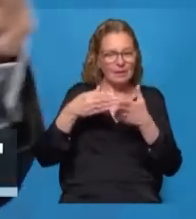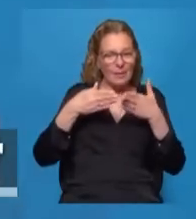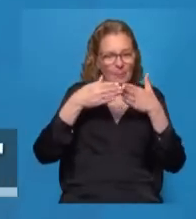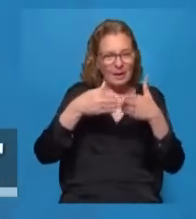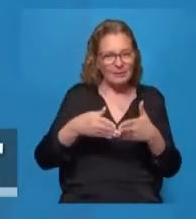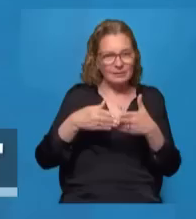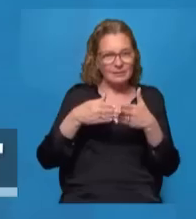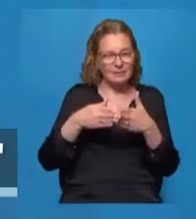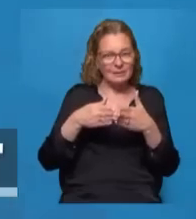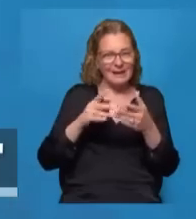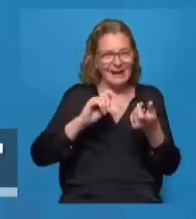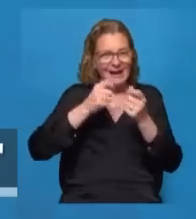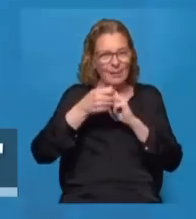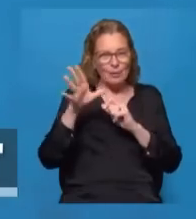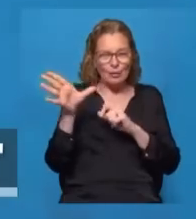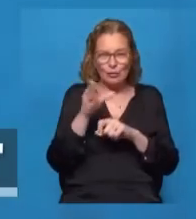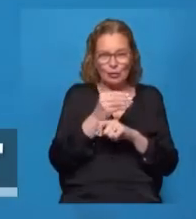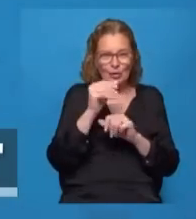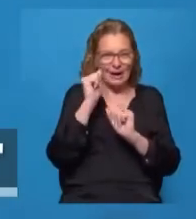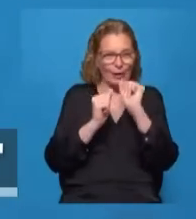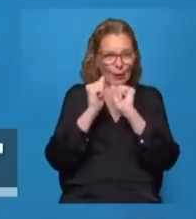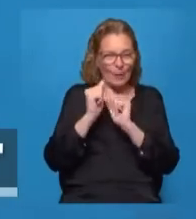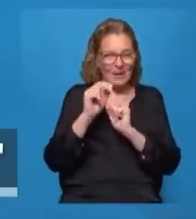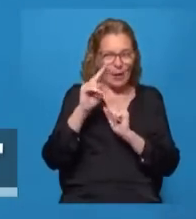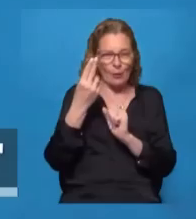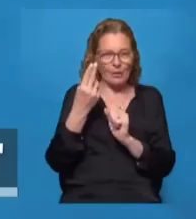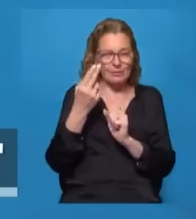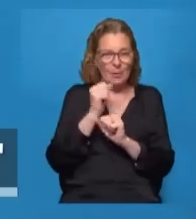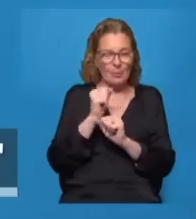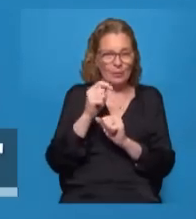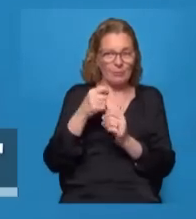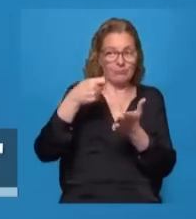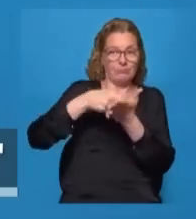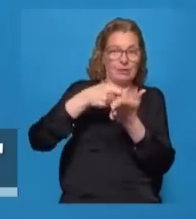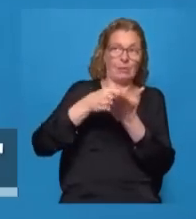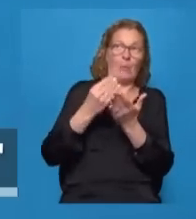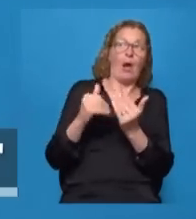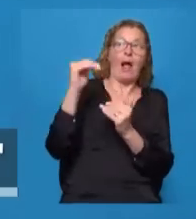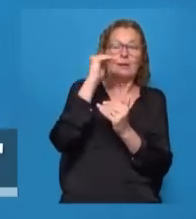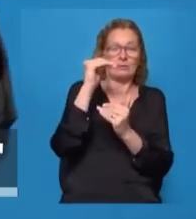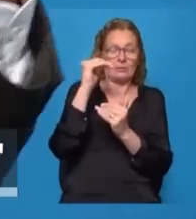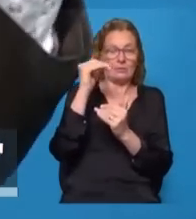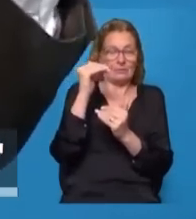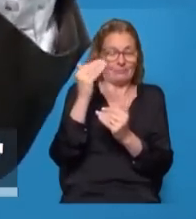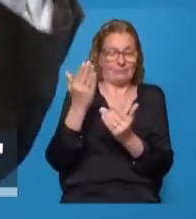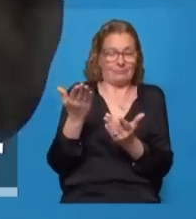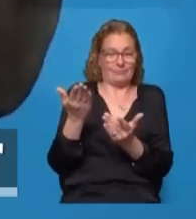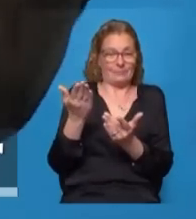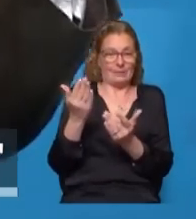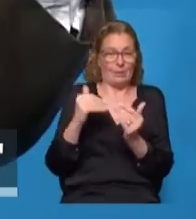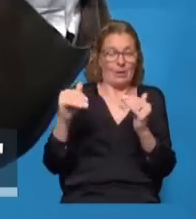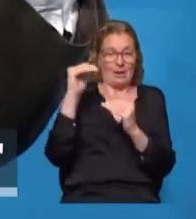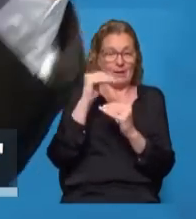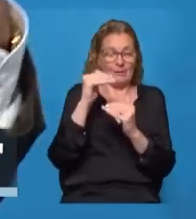portuarias cambia toda la ecuación de la economía uruguaya si se ponen una tarifa muy elevada nos nos elevan